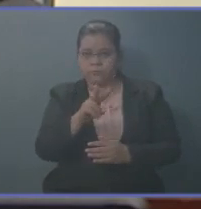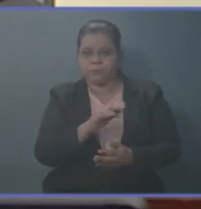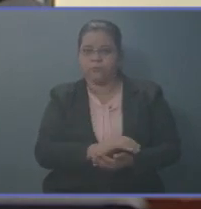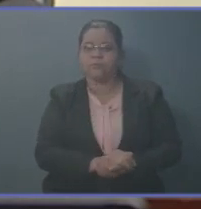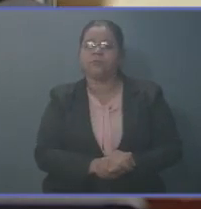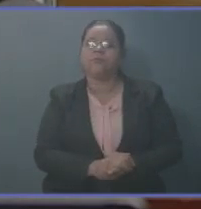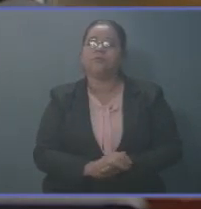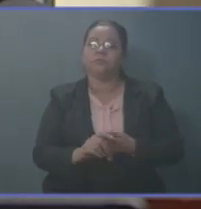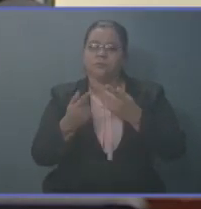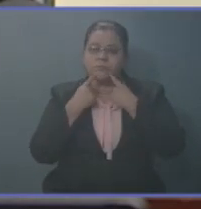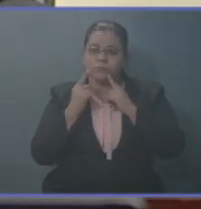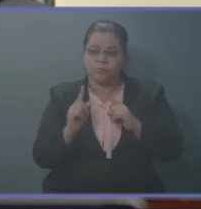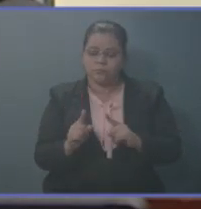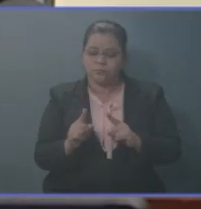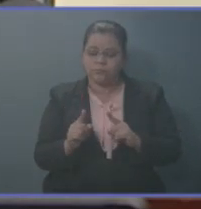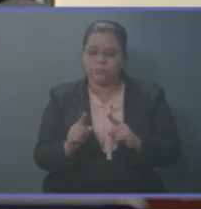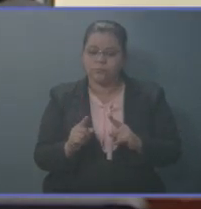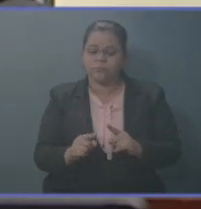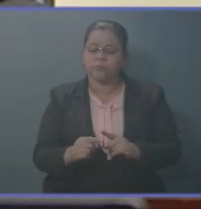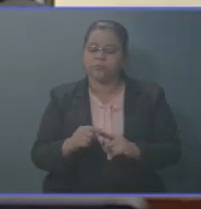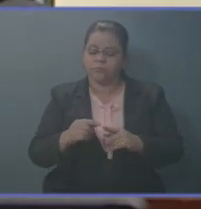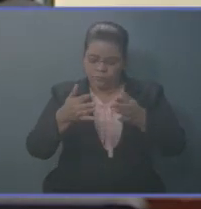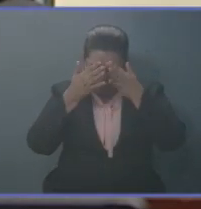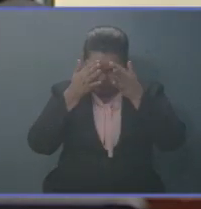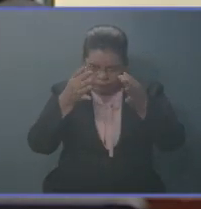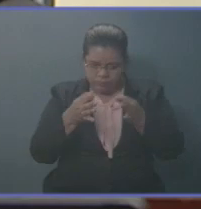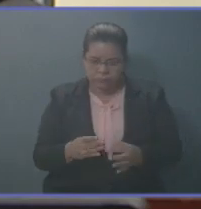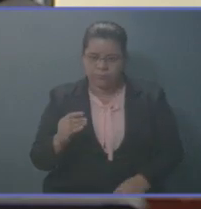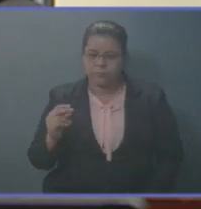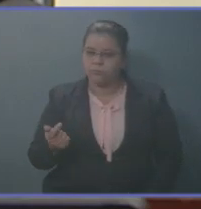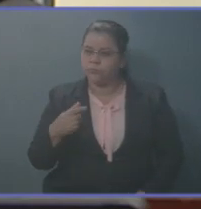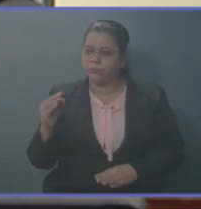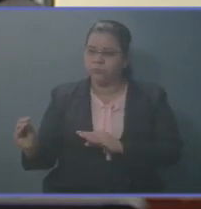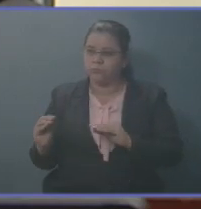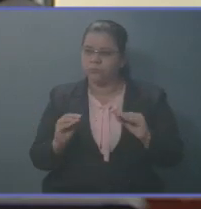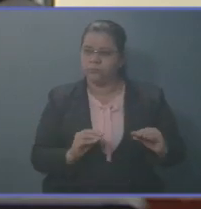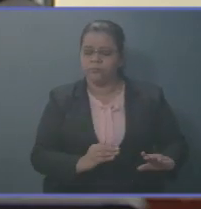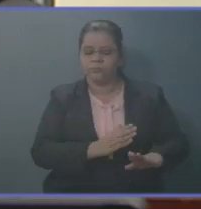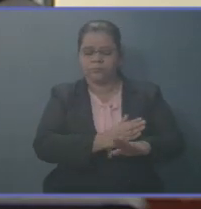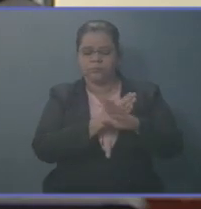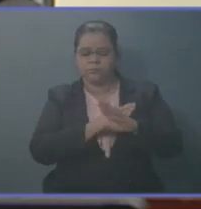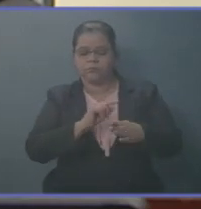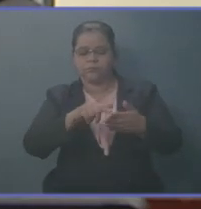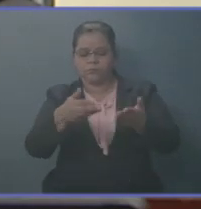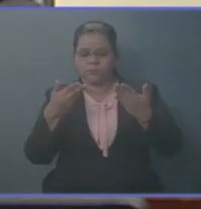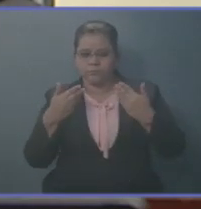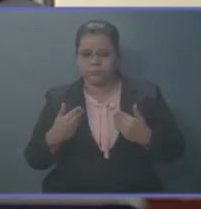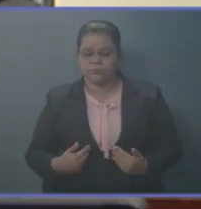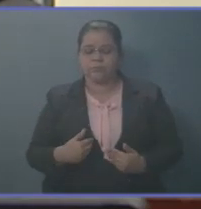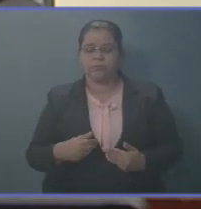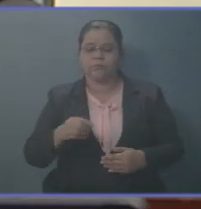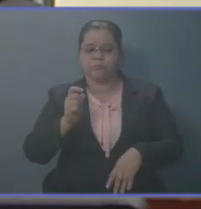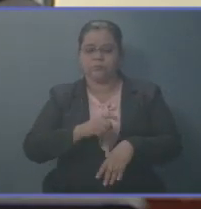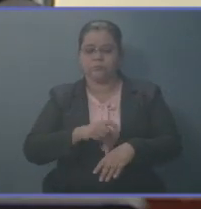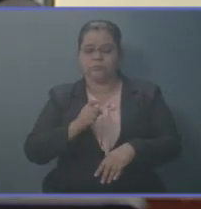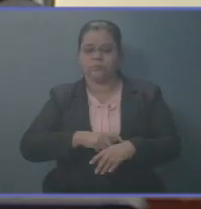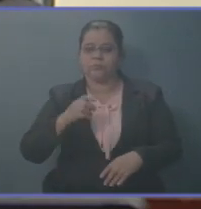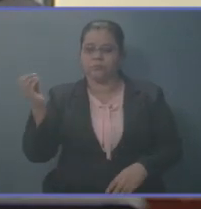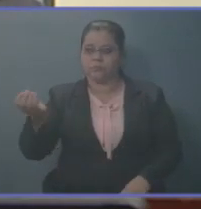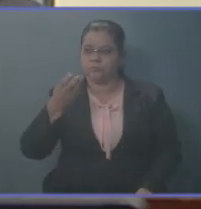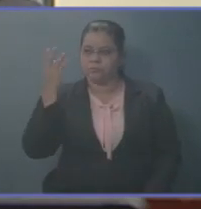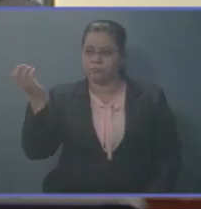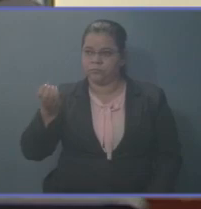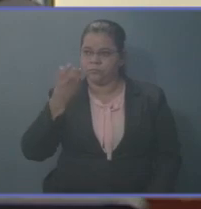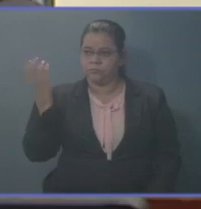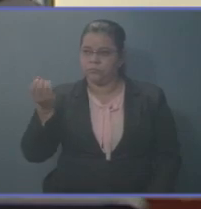FMLN, decreta el siguiente: disposiciones transitorias para la defensa de los derechos humanos en el marco de la emergencia